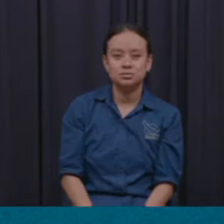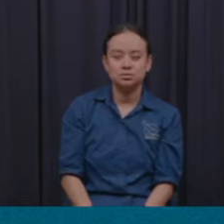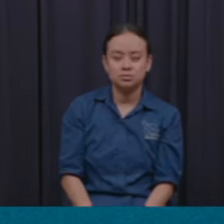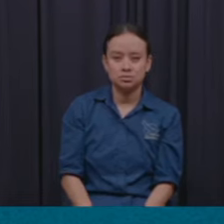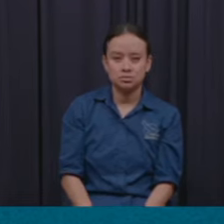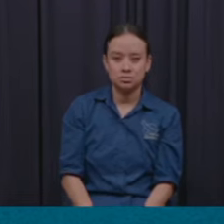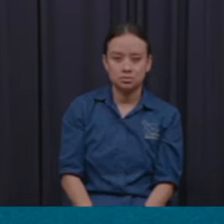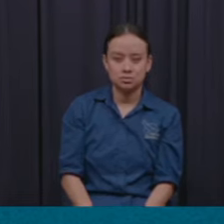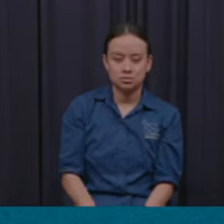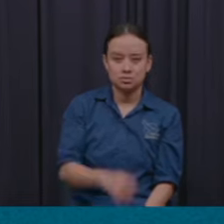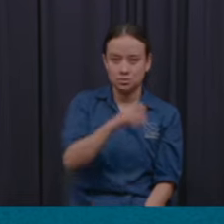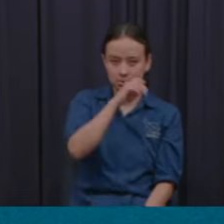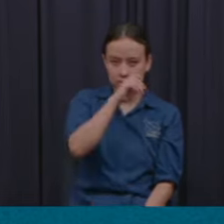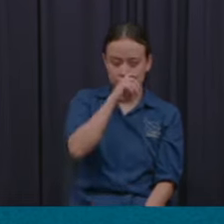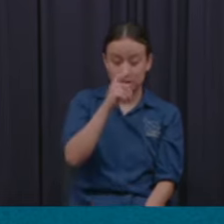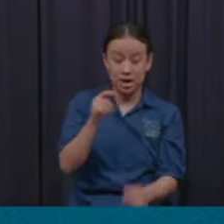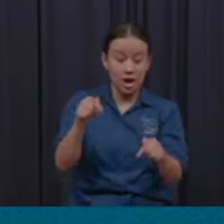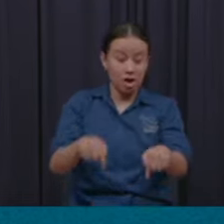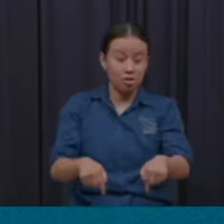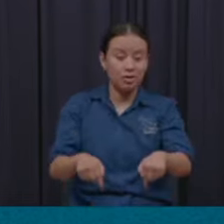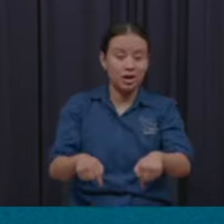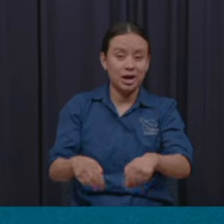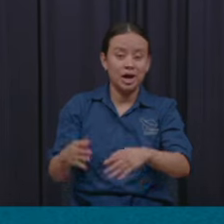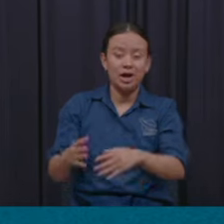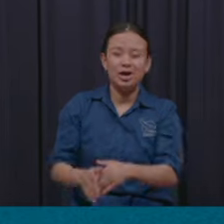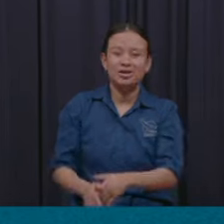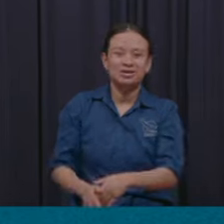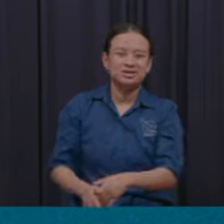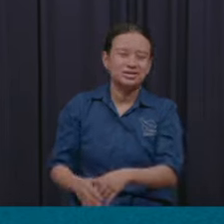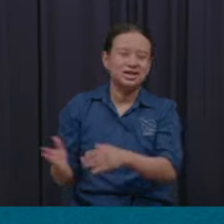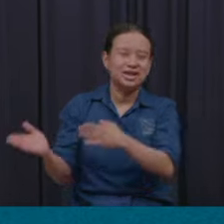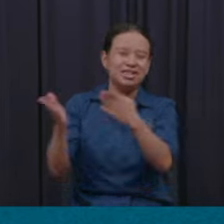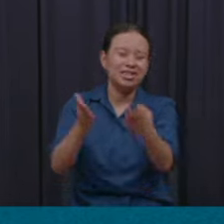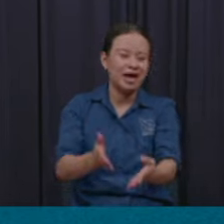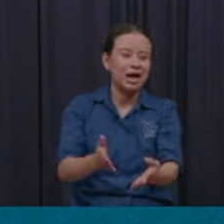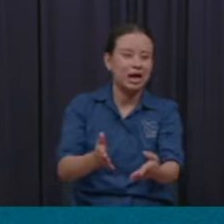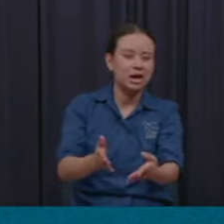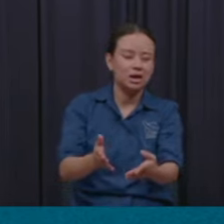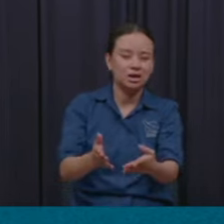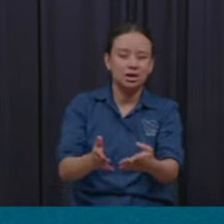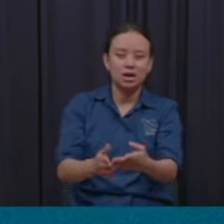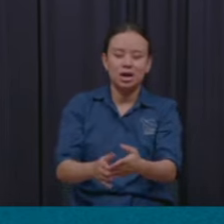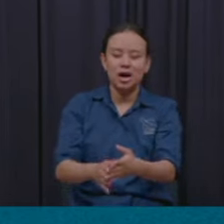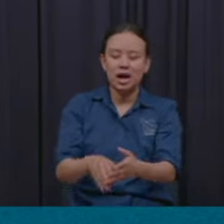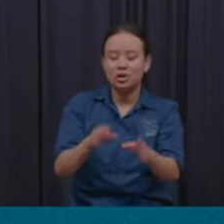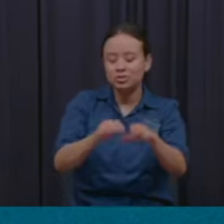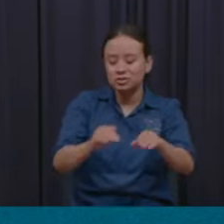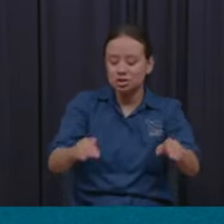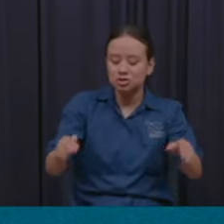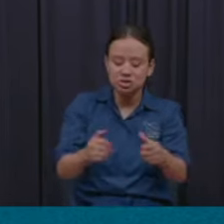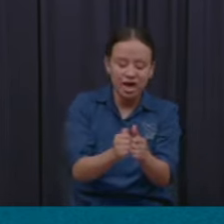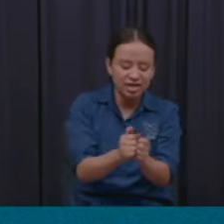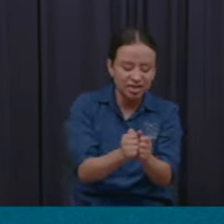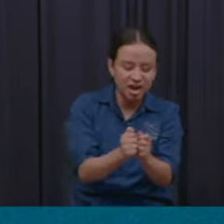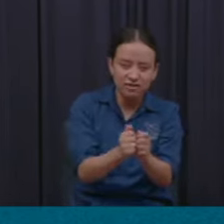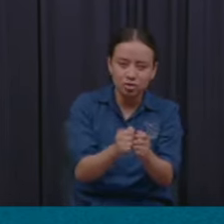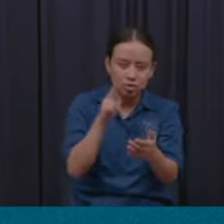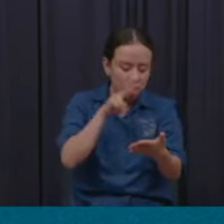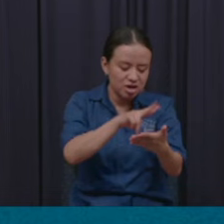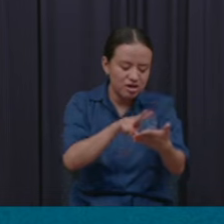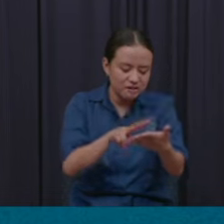Se le entrega el teléfono y se le deja que ellos vean cualquier cosa. Y están recibiendo instrucción